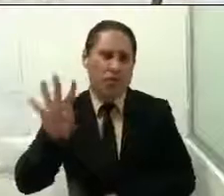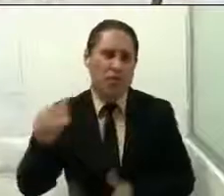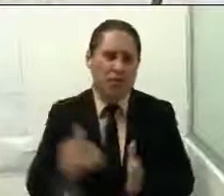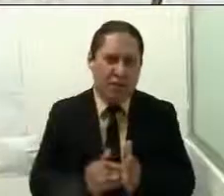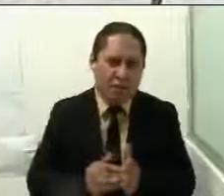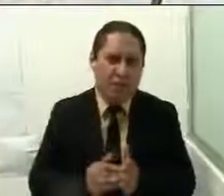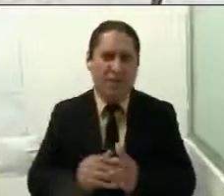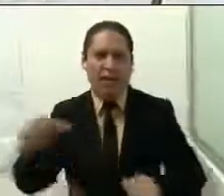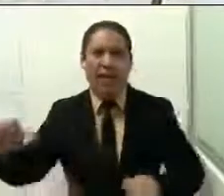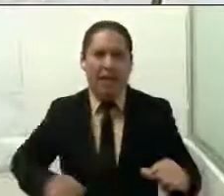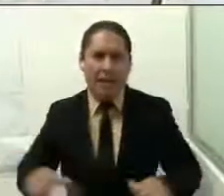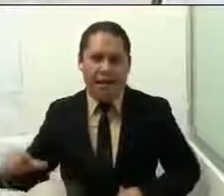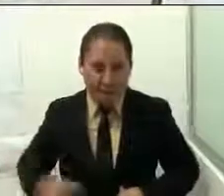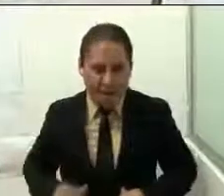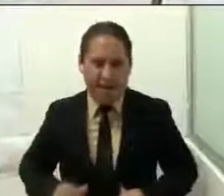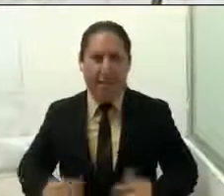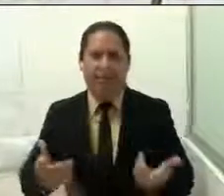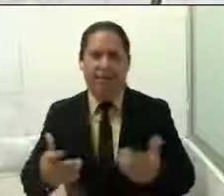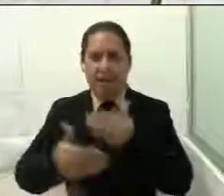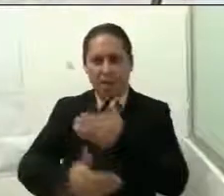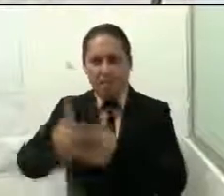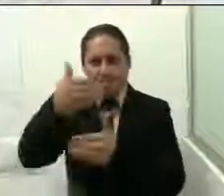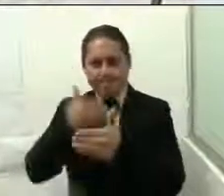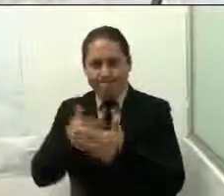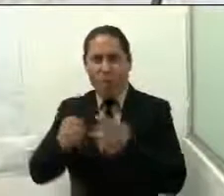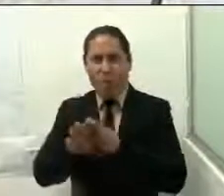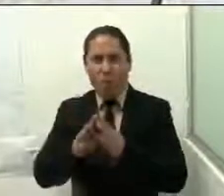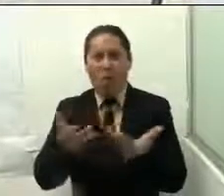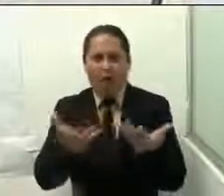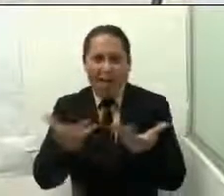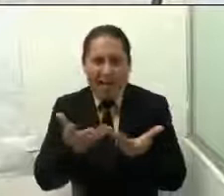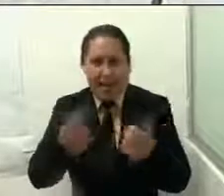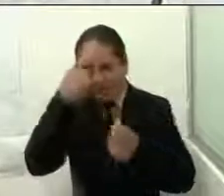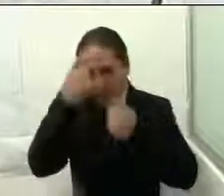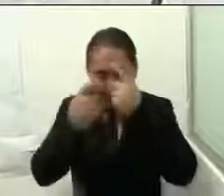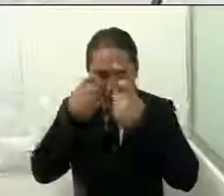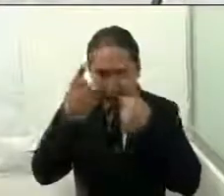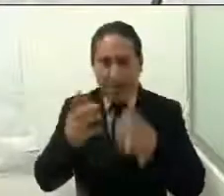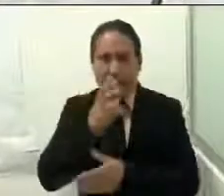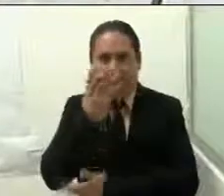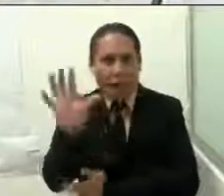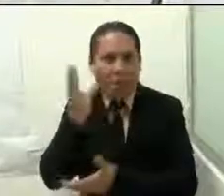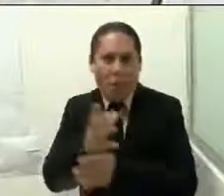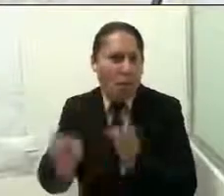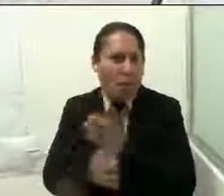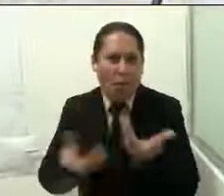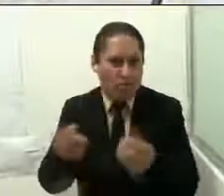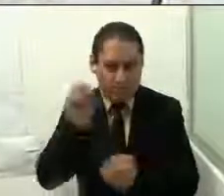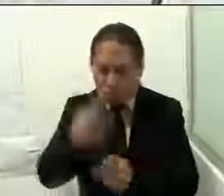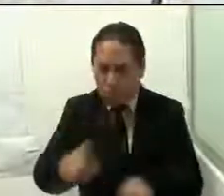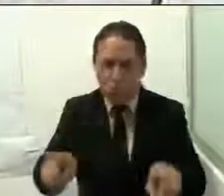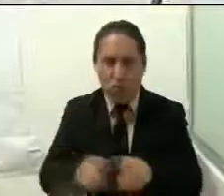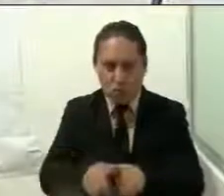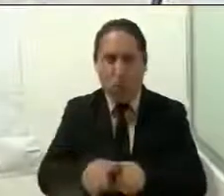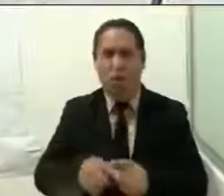acciones de traspatio familiar destinando mil 627 millones de